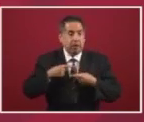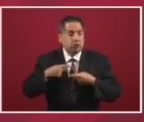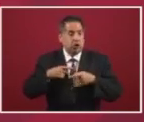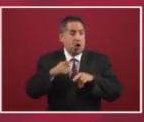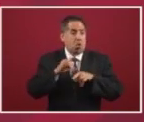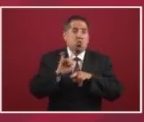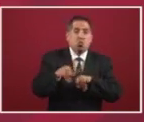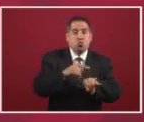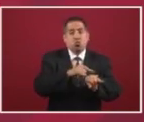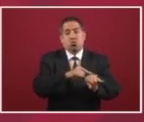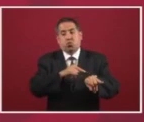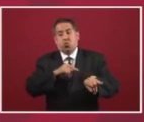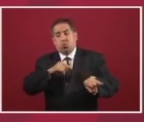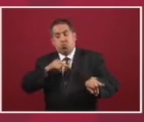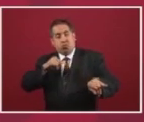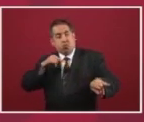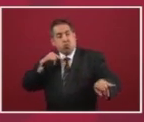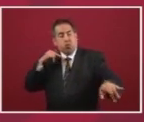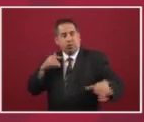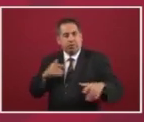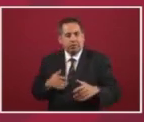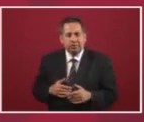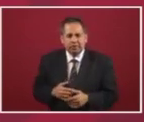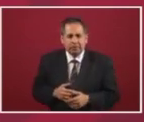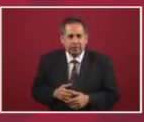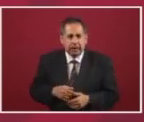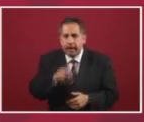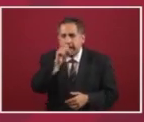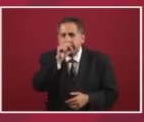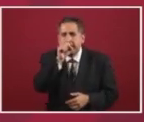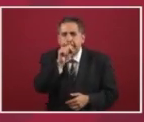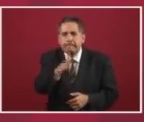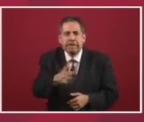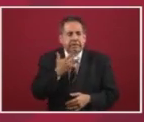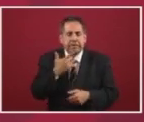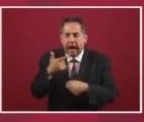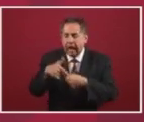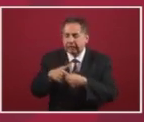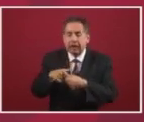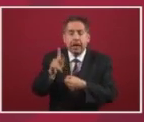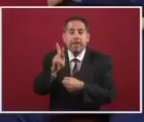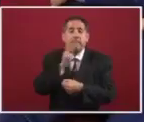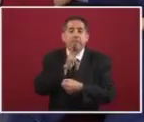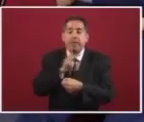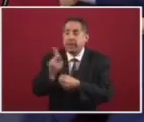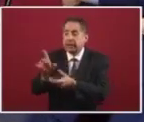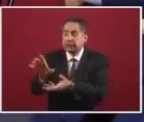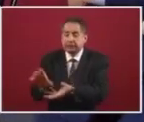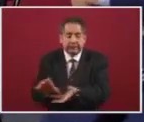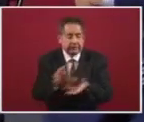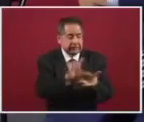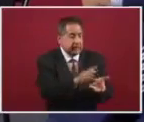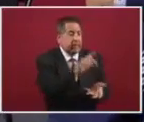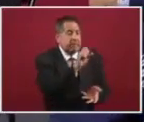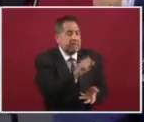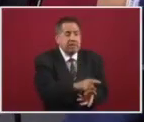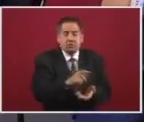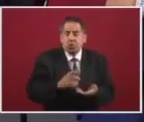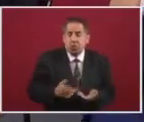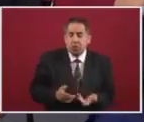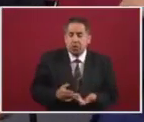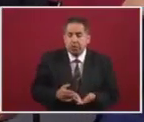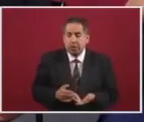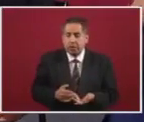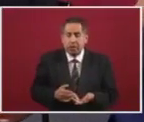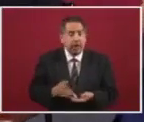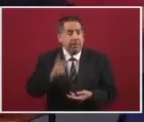cola y resulta que es la misma gasolina de Pemex que a esas marcas les